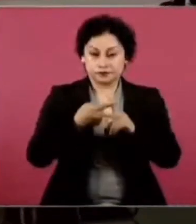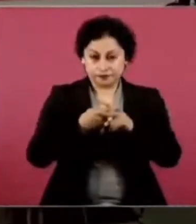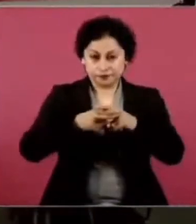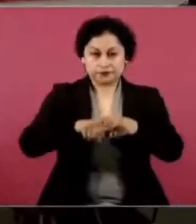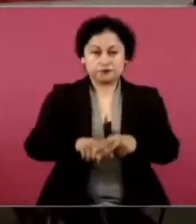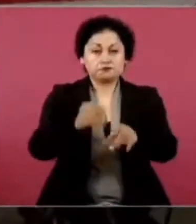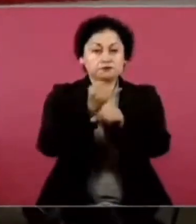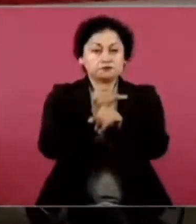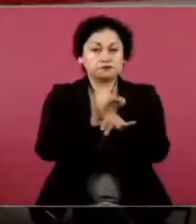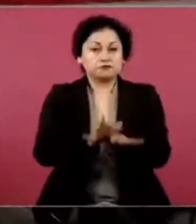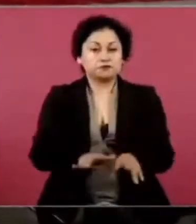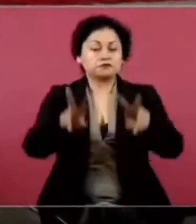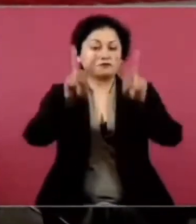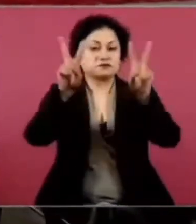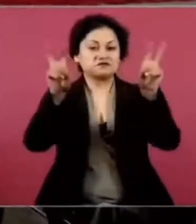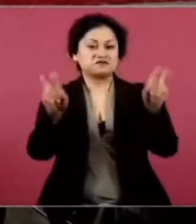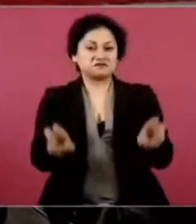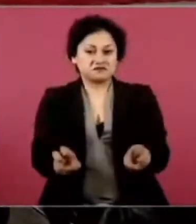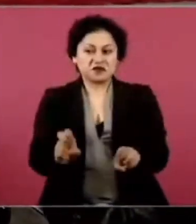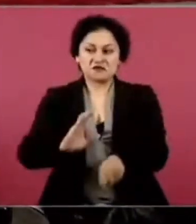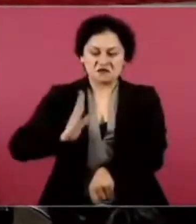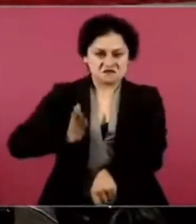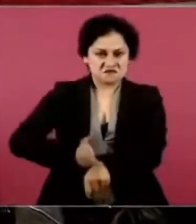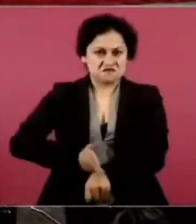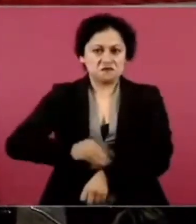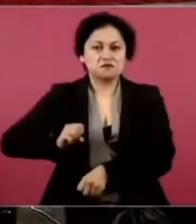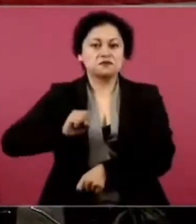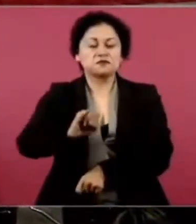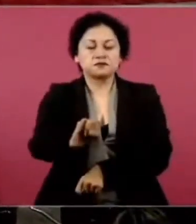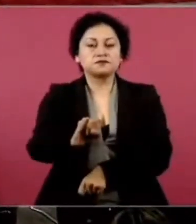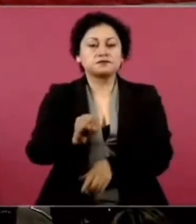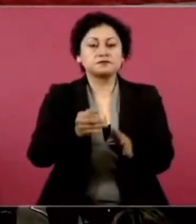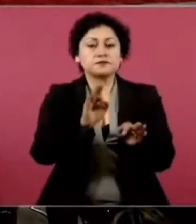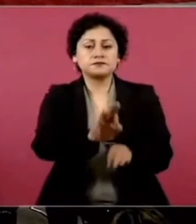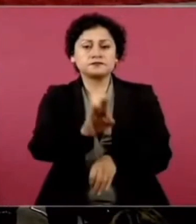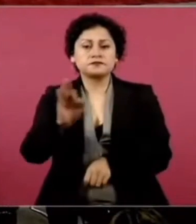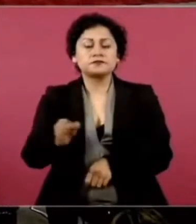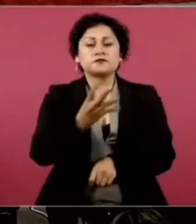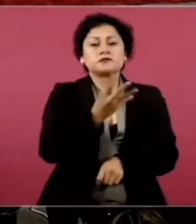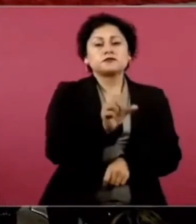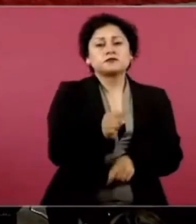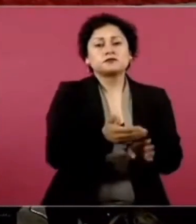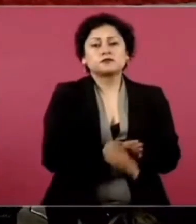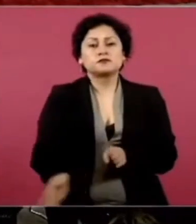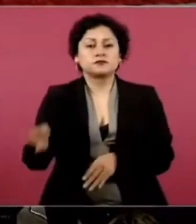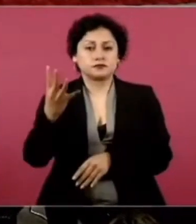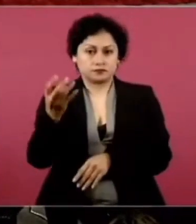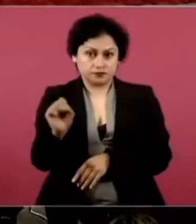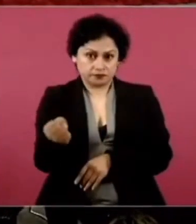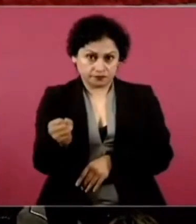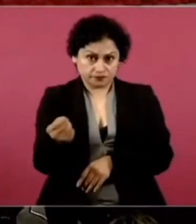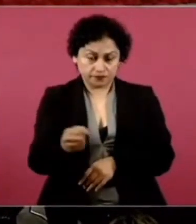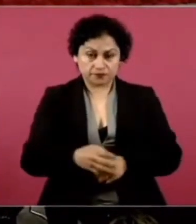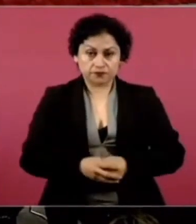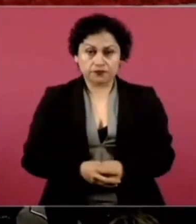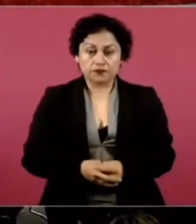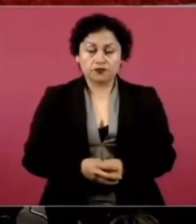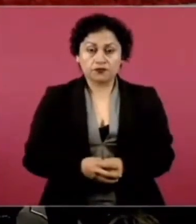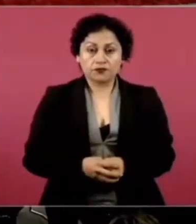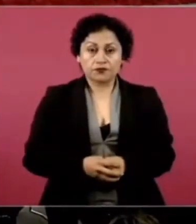impunidad del 24 de agosto al 4 de septiembre. Tenemos dos